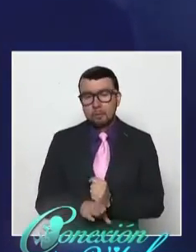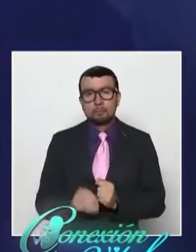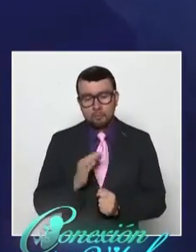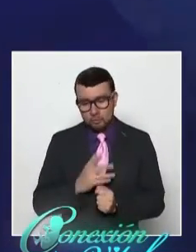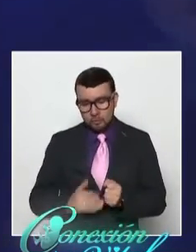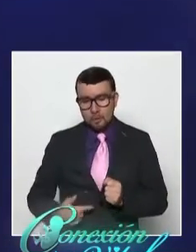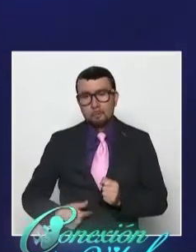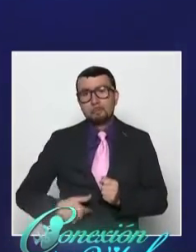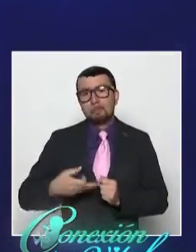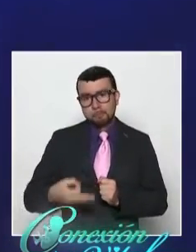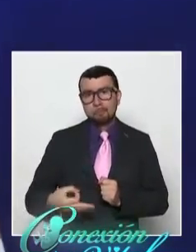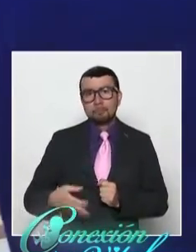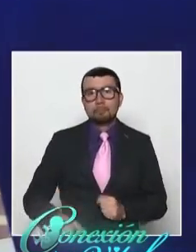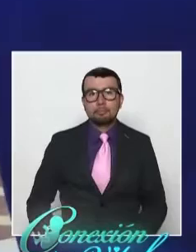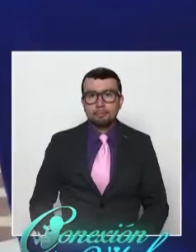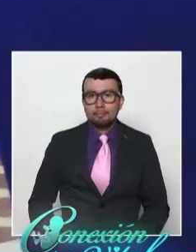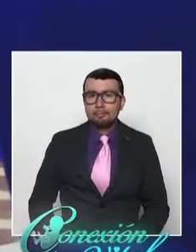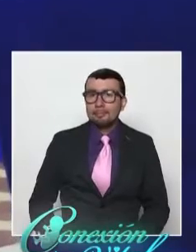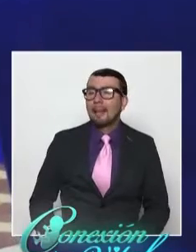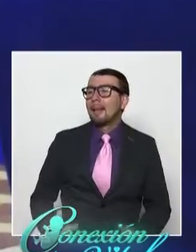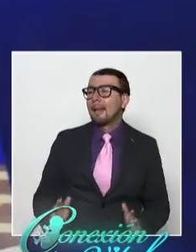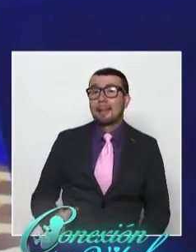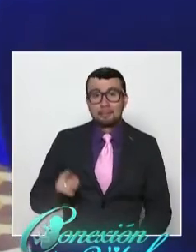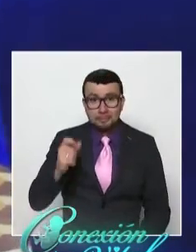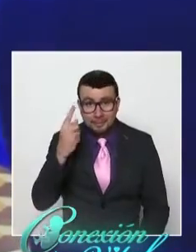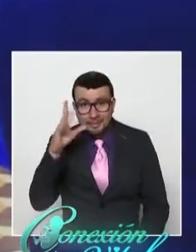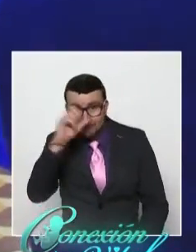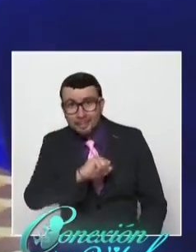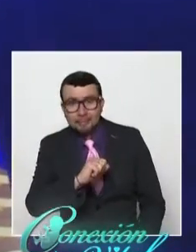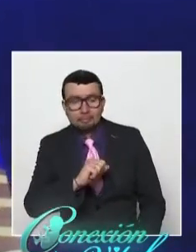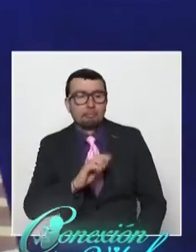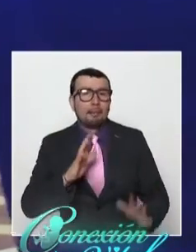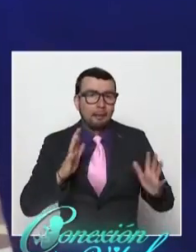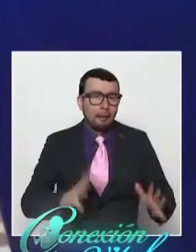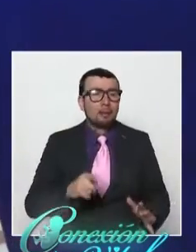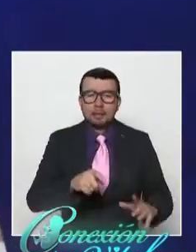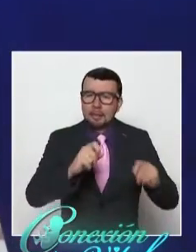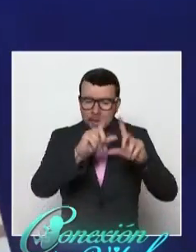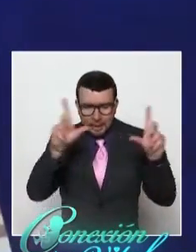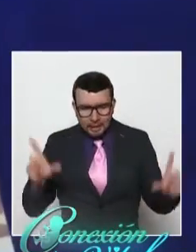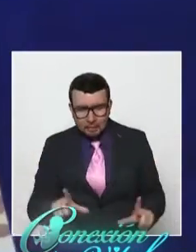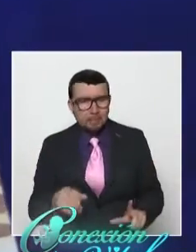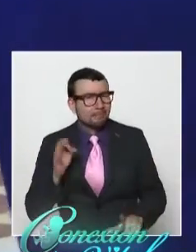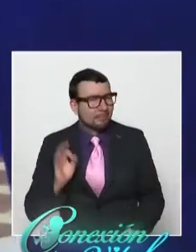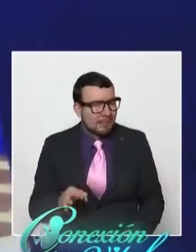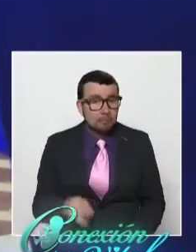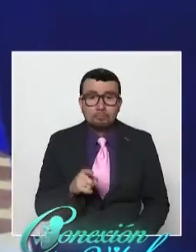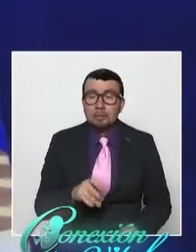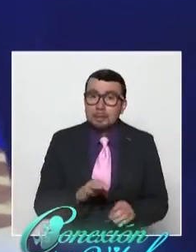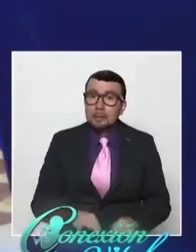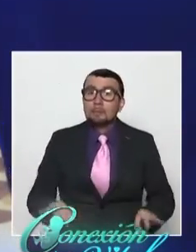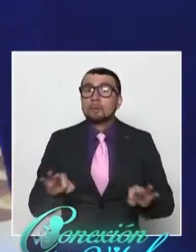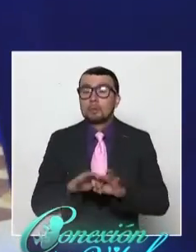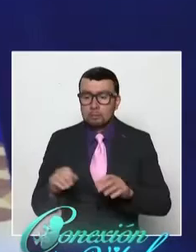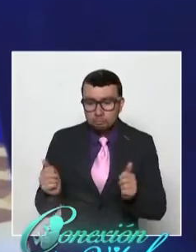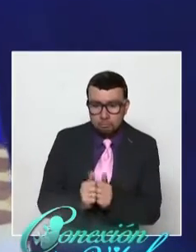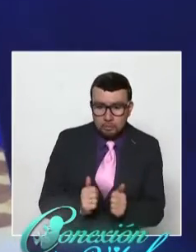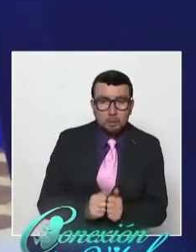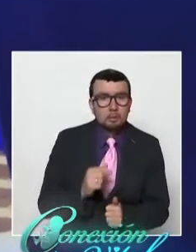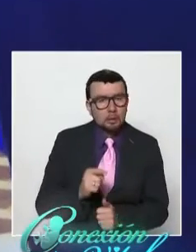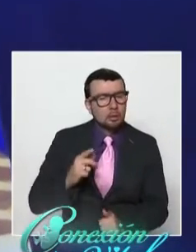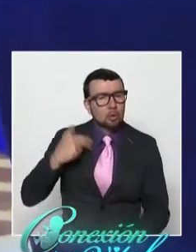Ahora ustedes entienden por qué nosotros insistimos que los exámenes siempre deben de ser el suplemento de la historia